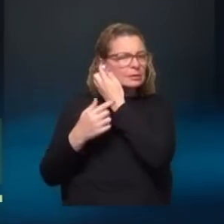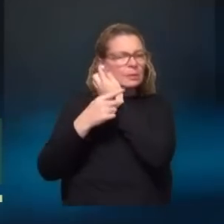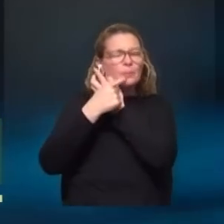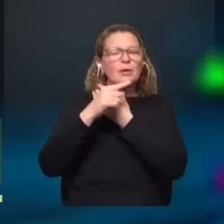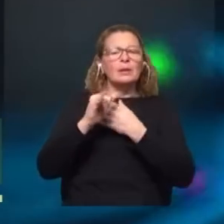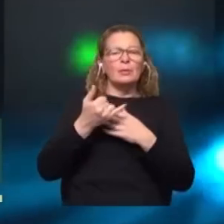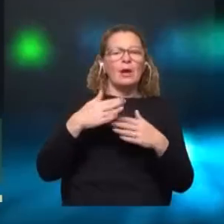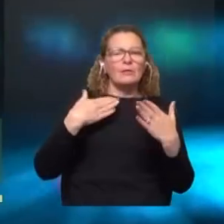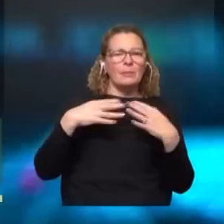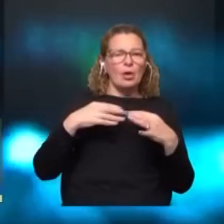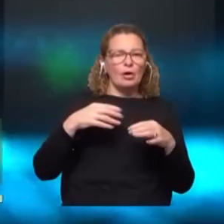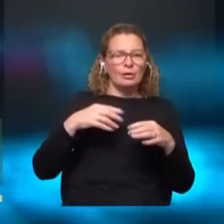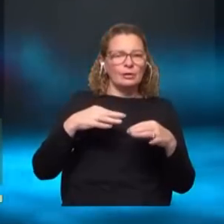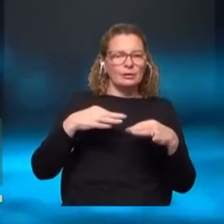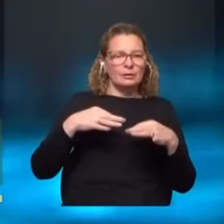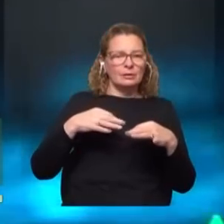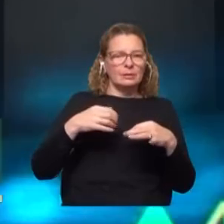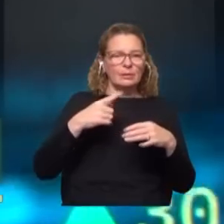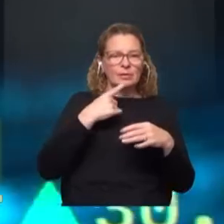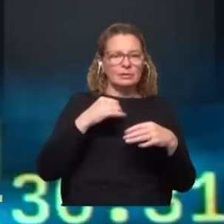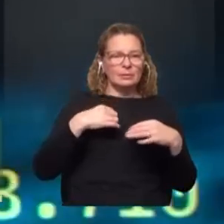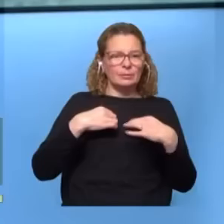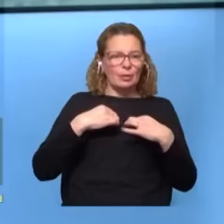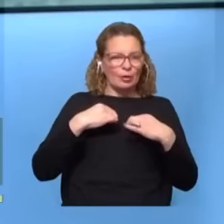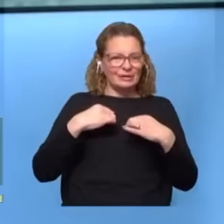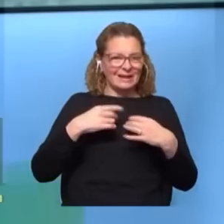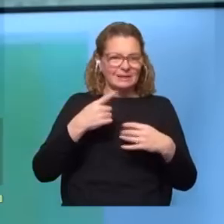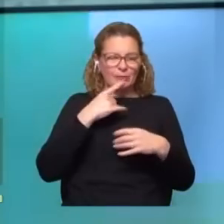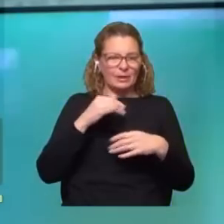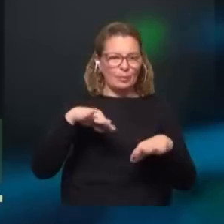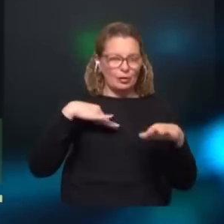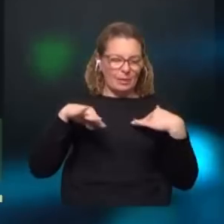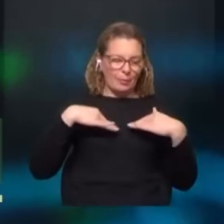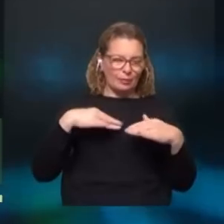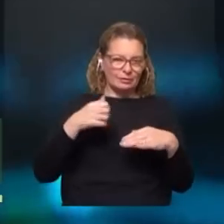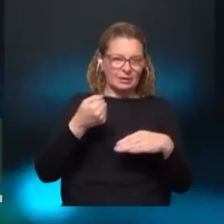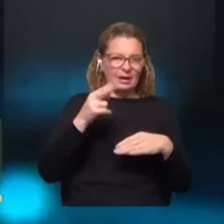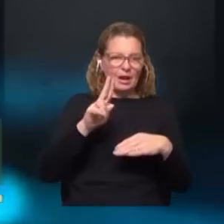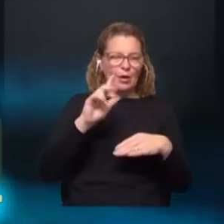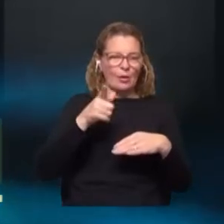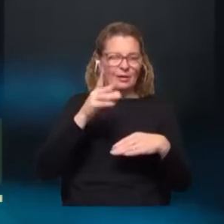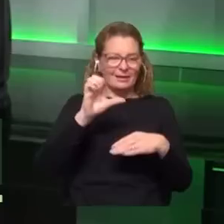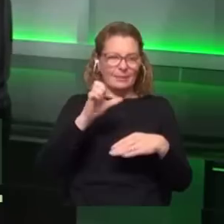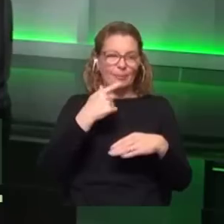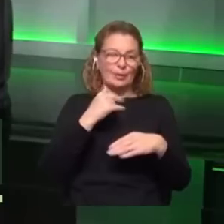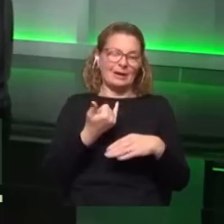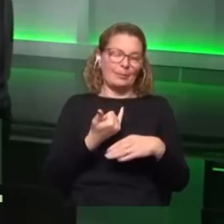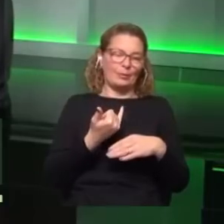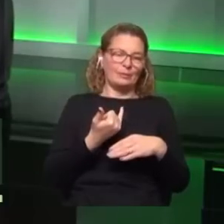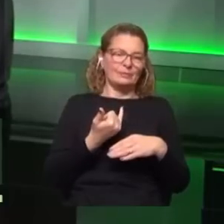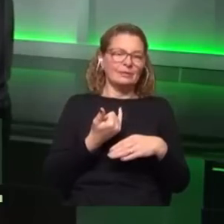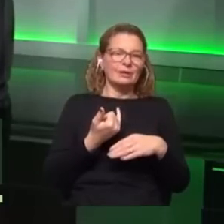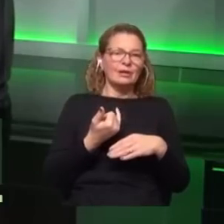nos referimos a dar tiendas comerciales como se me ocurre auge auge ese tipo de toda la vida eso es lo que nos referimos cuando estamos